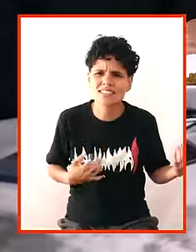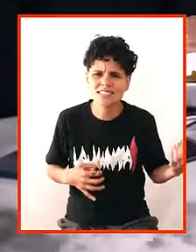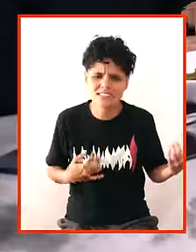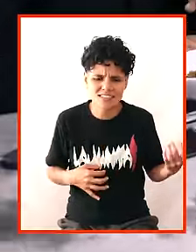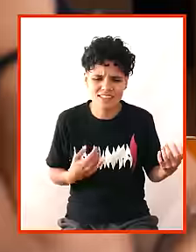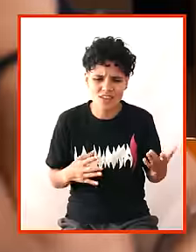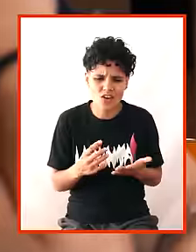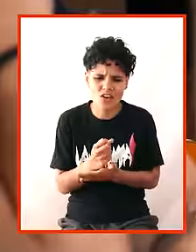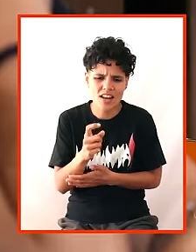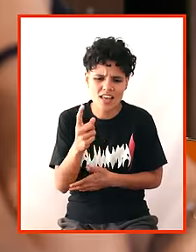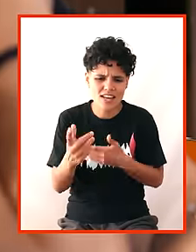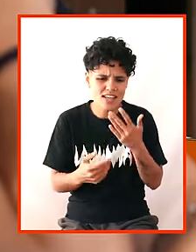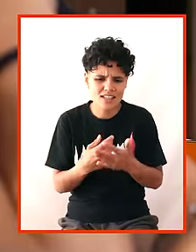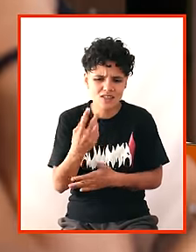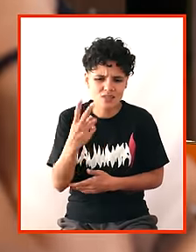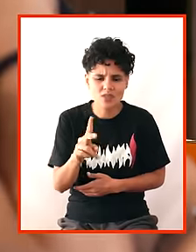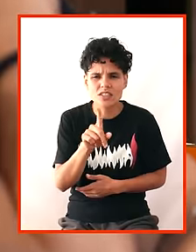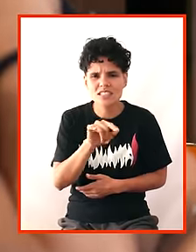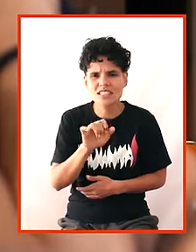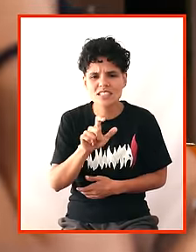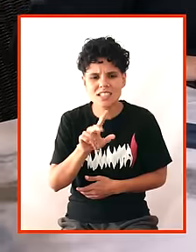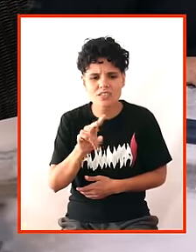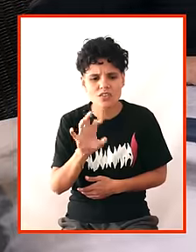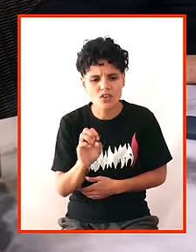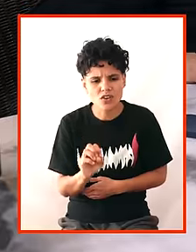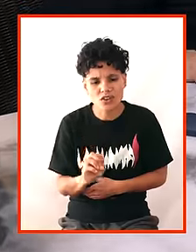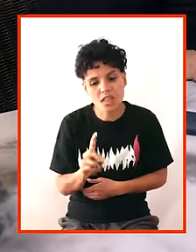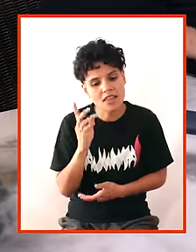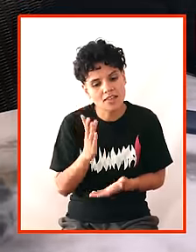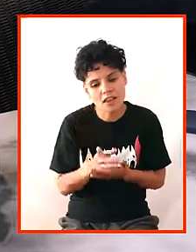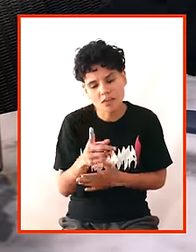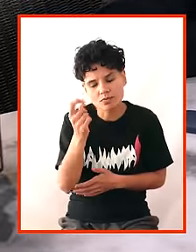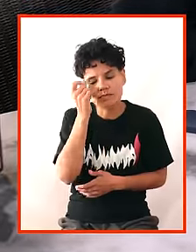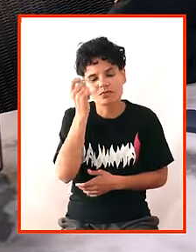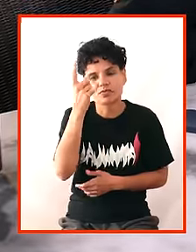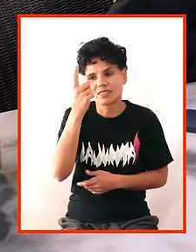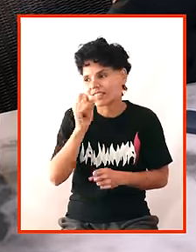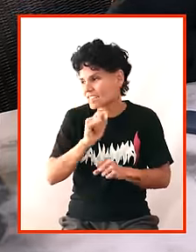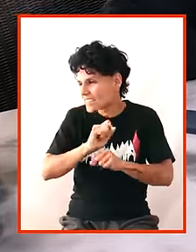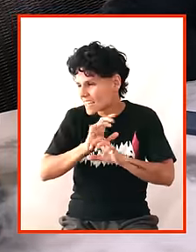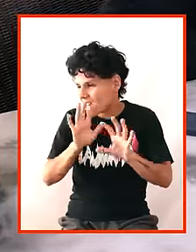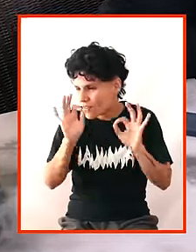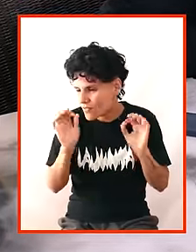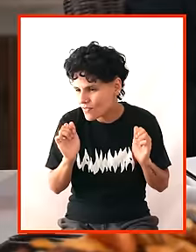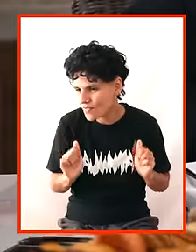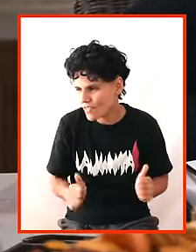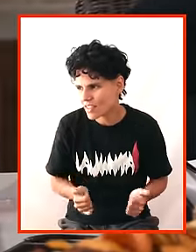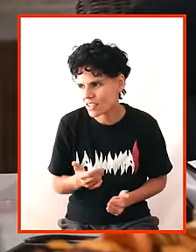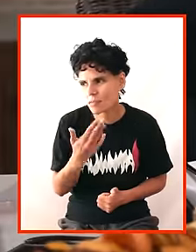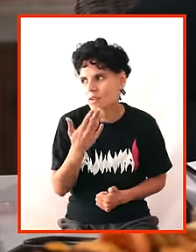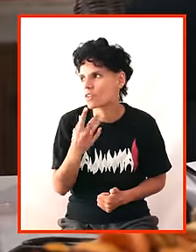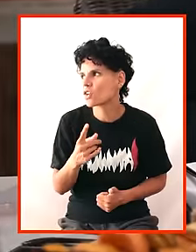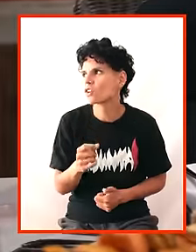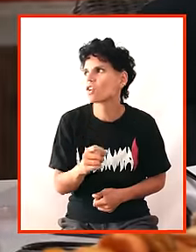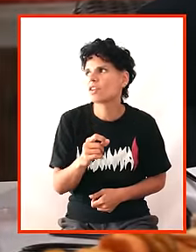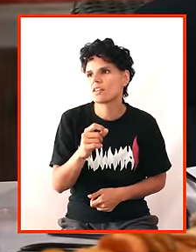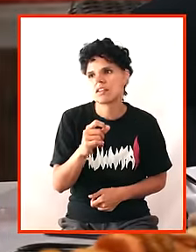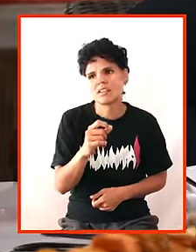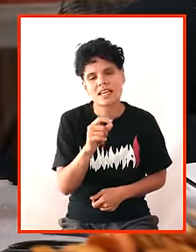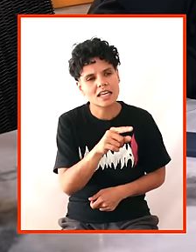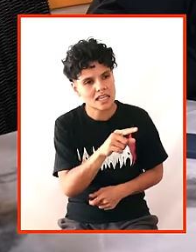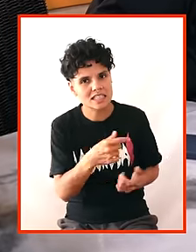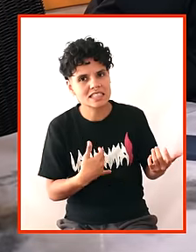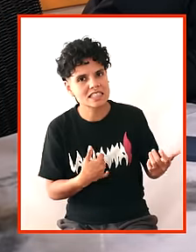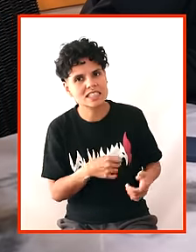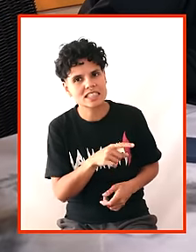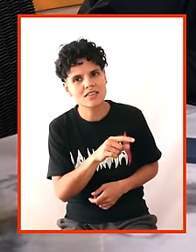claro, lo es. Así como, weón, toca a Silvio. Este weón no se peina en la guitarra, claro. No, este weón toca a Silvio, pero. No, este weón toca bien Silvio. Silvio,